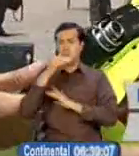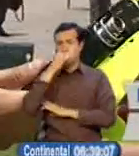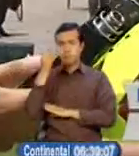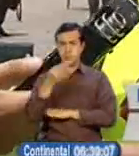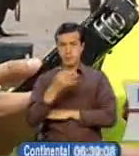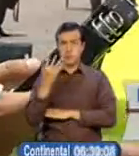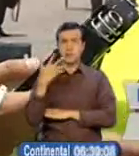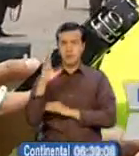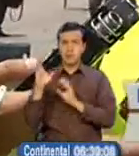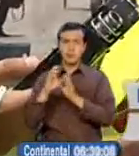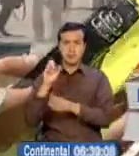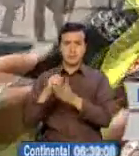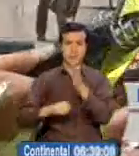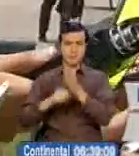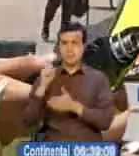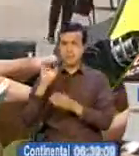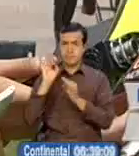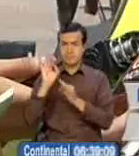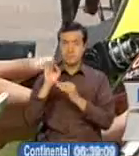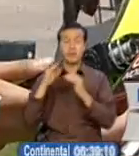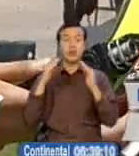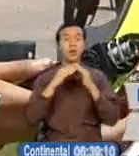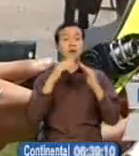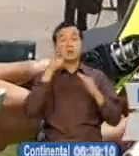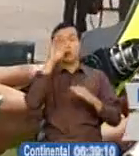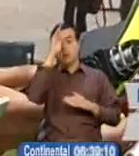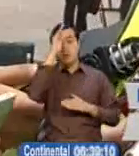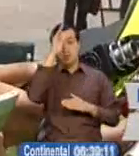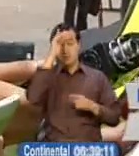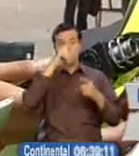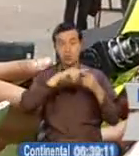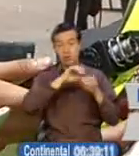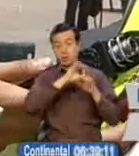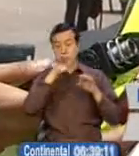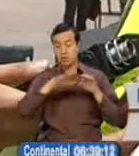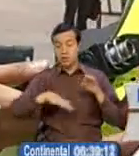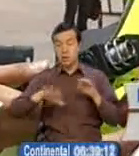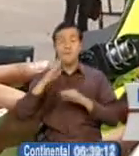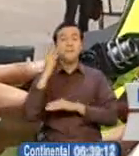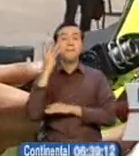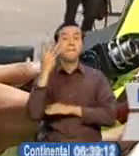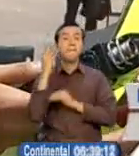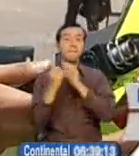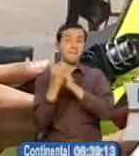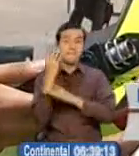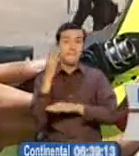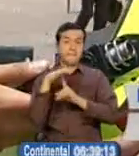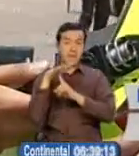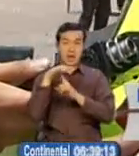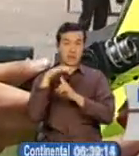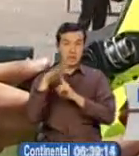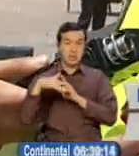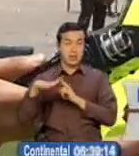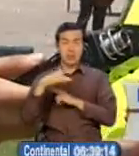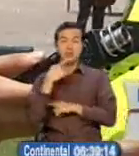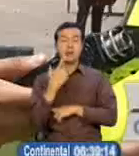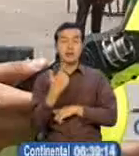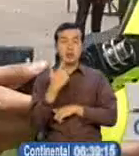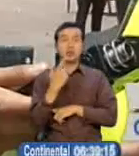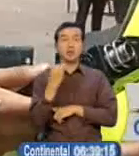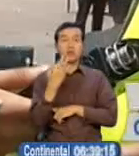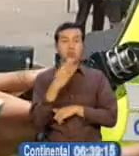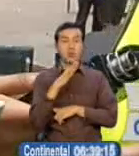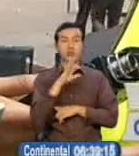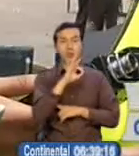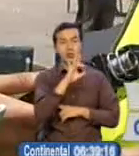nivel de acreditación que tenemos hasta el momento. La Casa de la Cultura y el Parque El Arbolito tiene un avance ya del 98% dentro de la Casa de la Cultura, y aquí